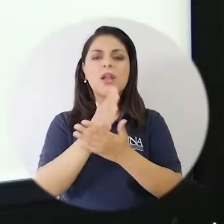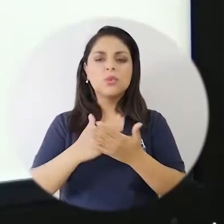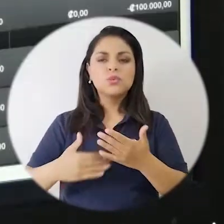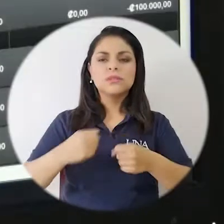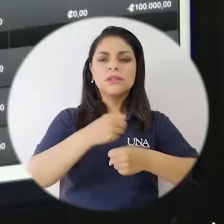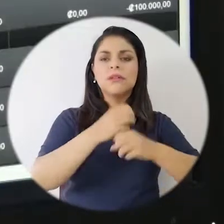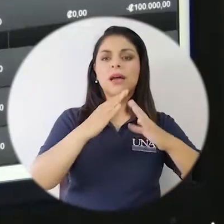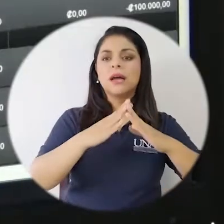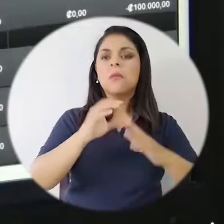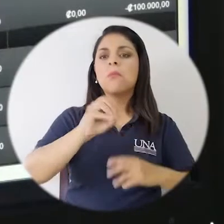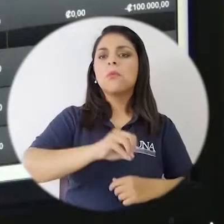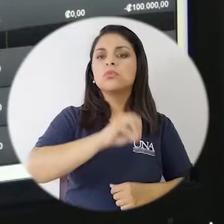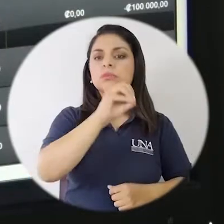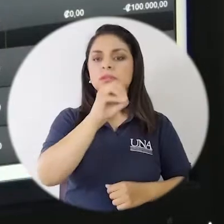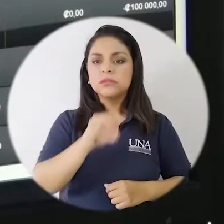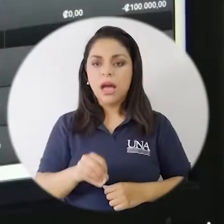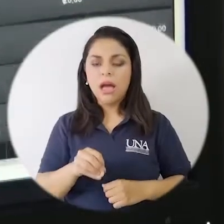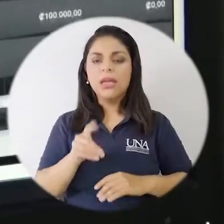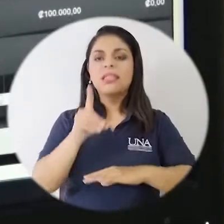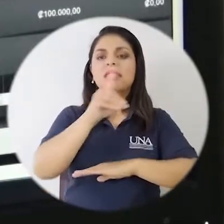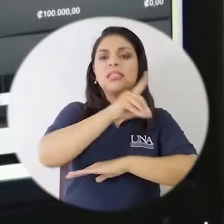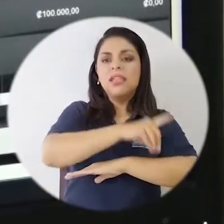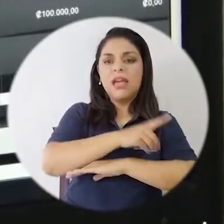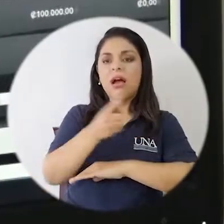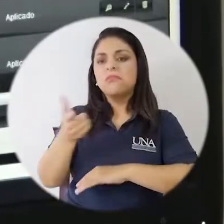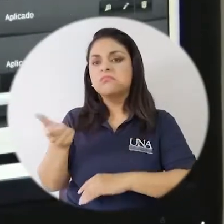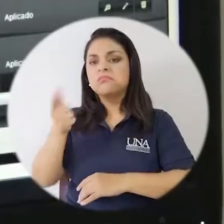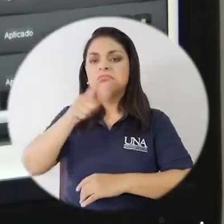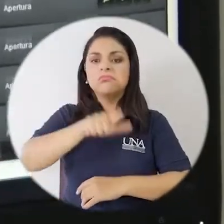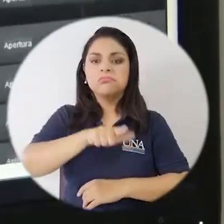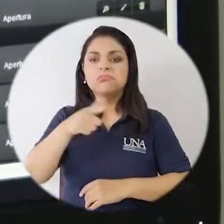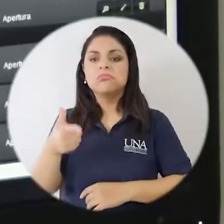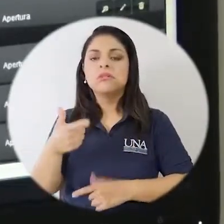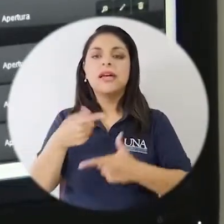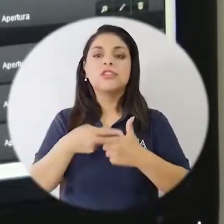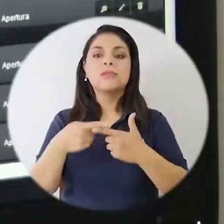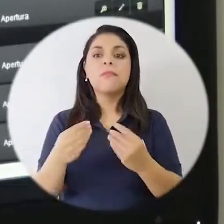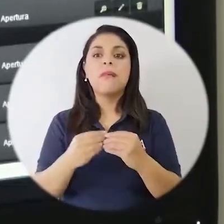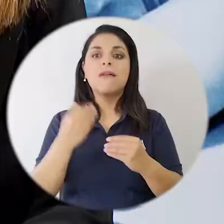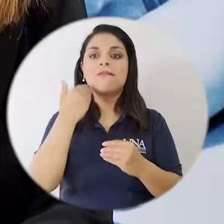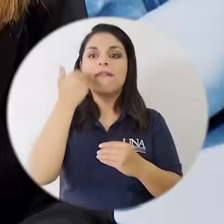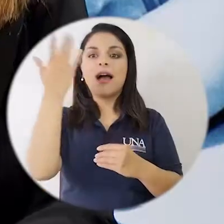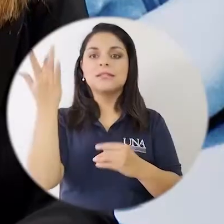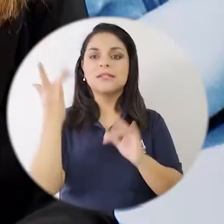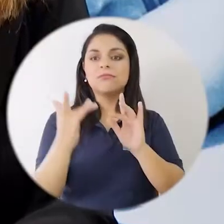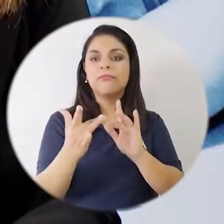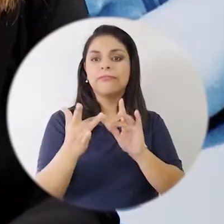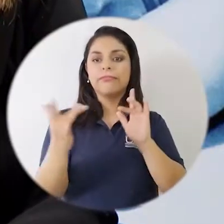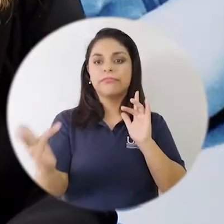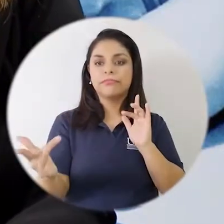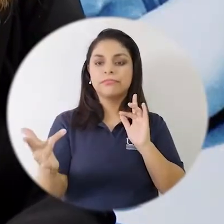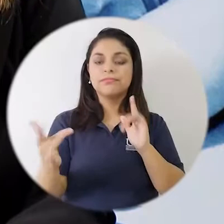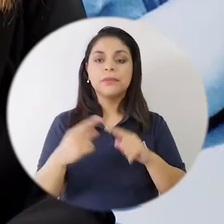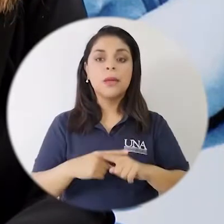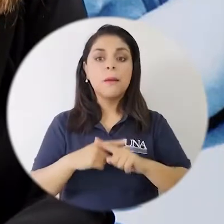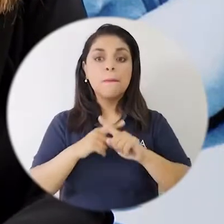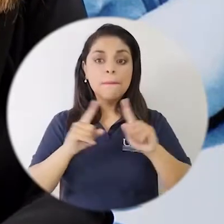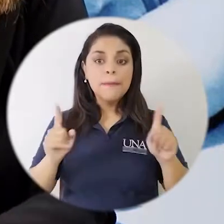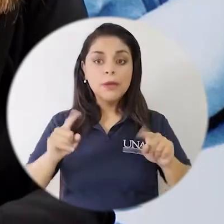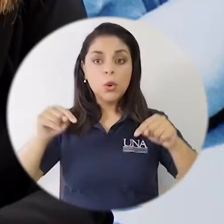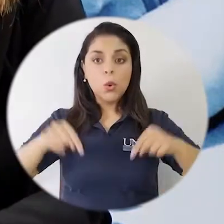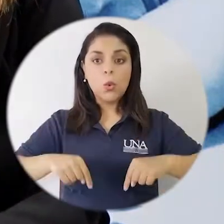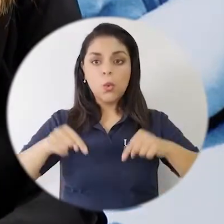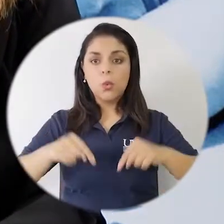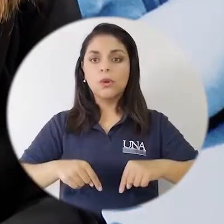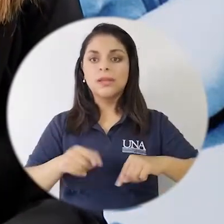porcentajes, entonces era más fácil desconectarse, por decirlo de alguna forma. Pero hoy en día, el estar